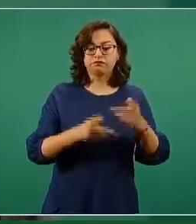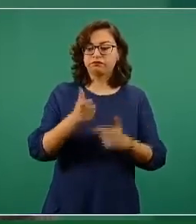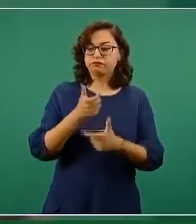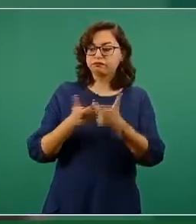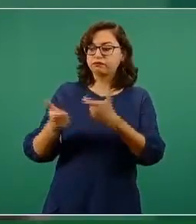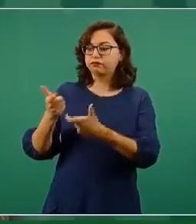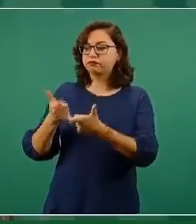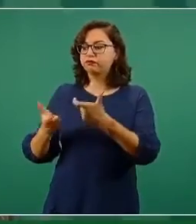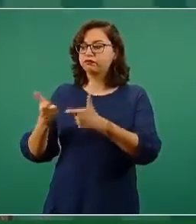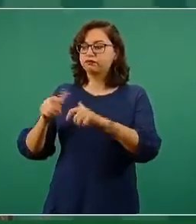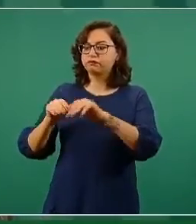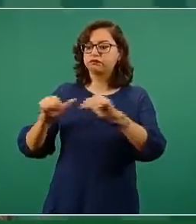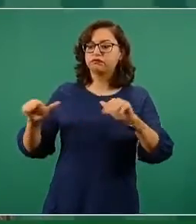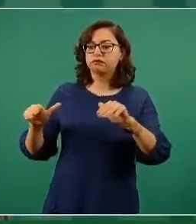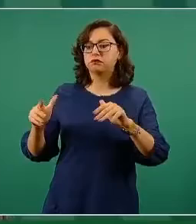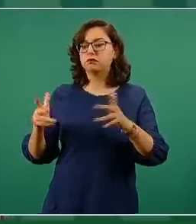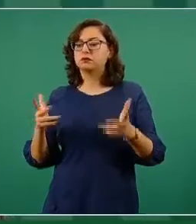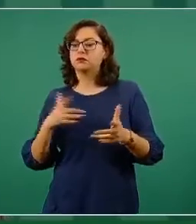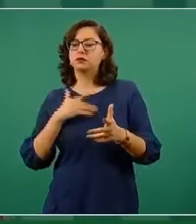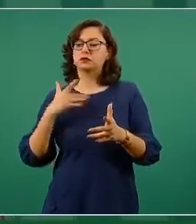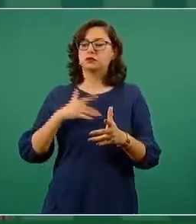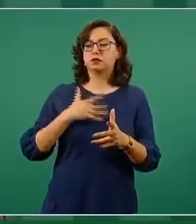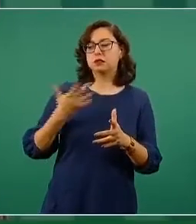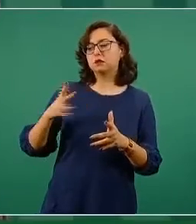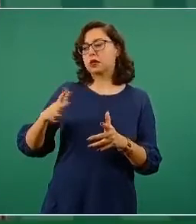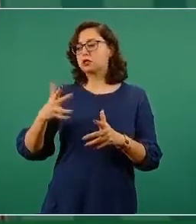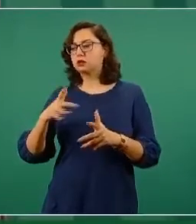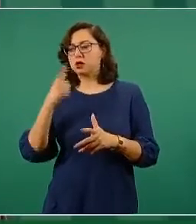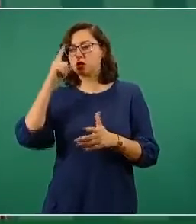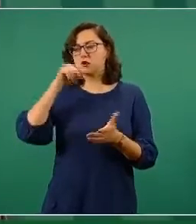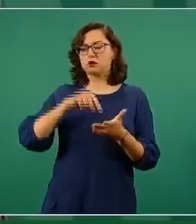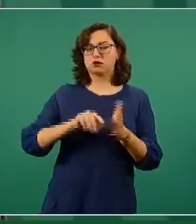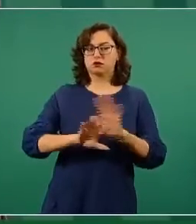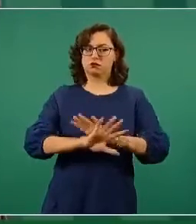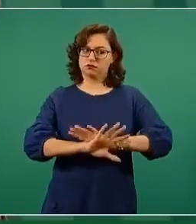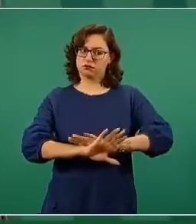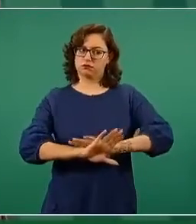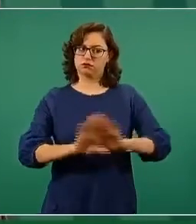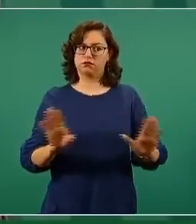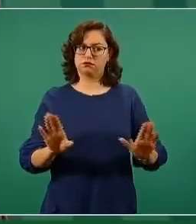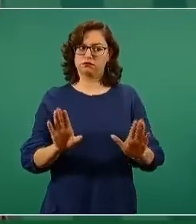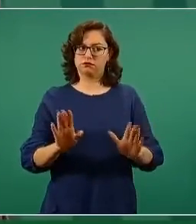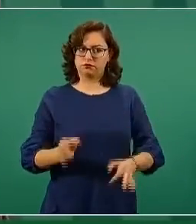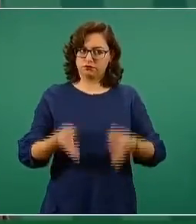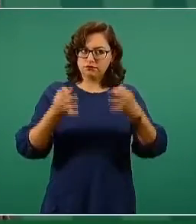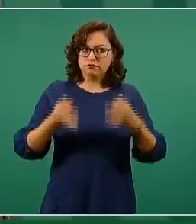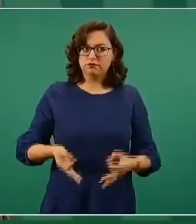y establecer reglas que no existían.